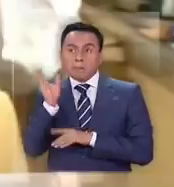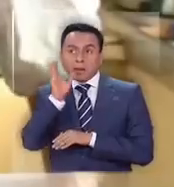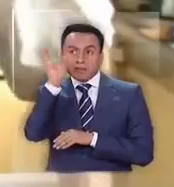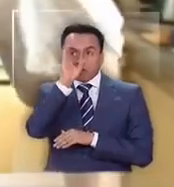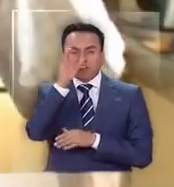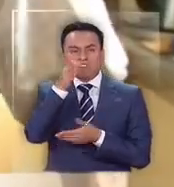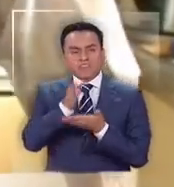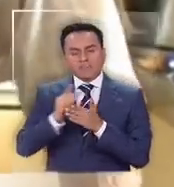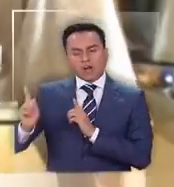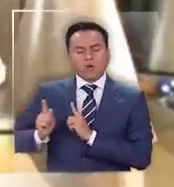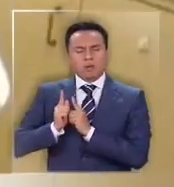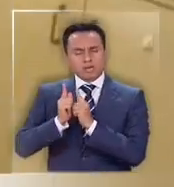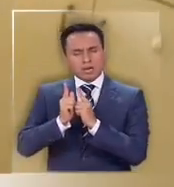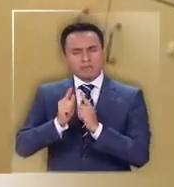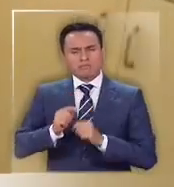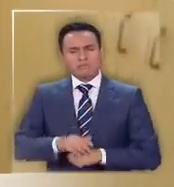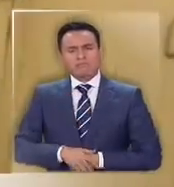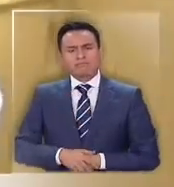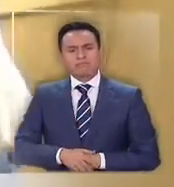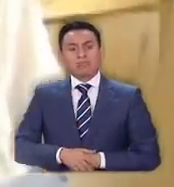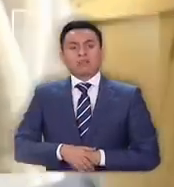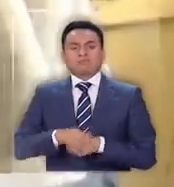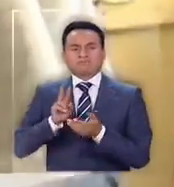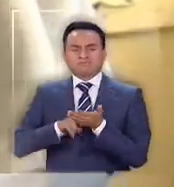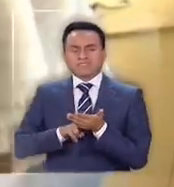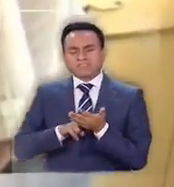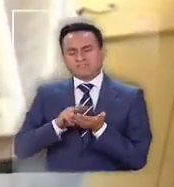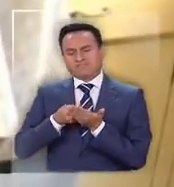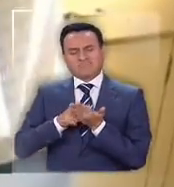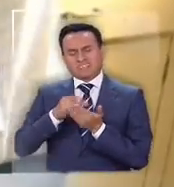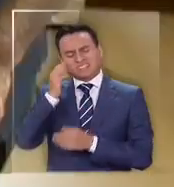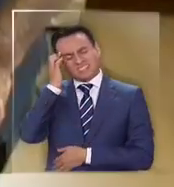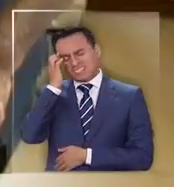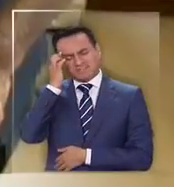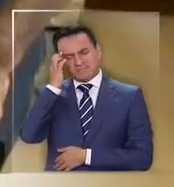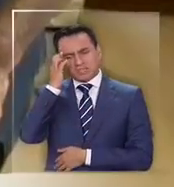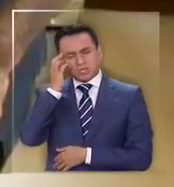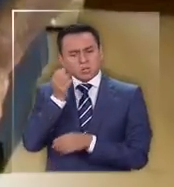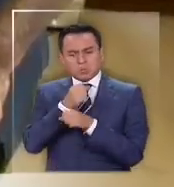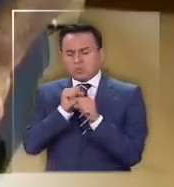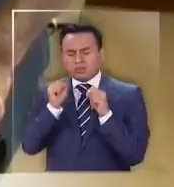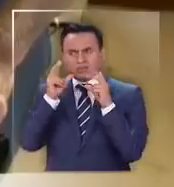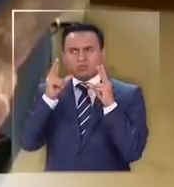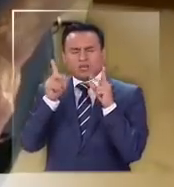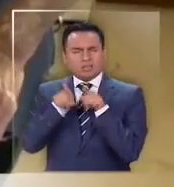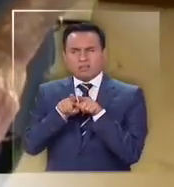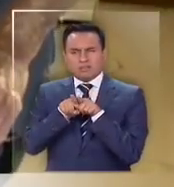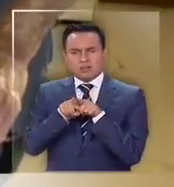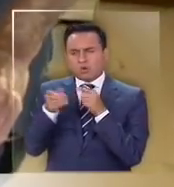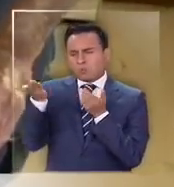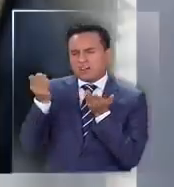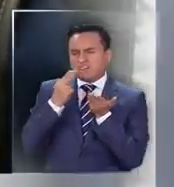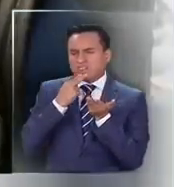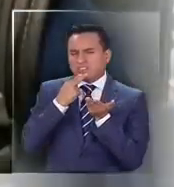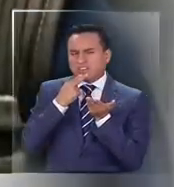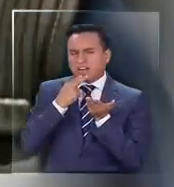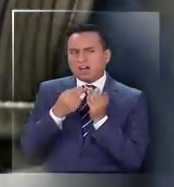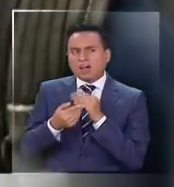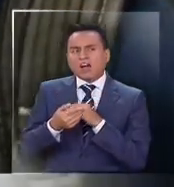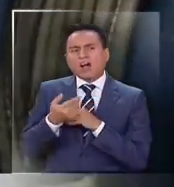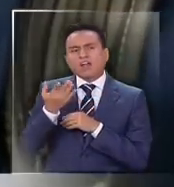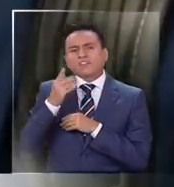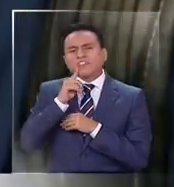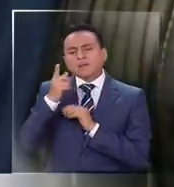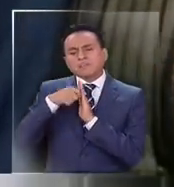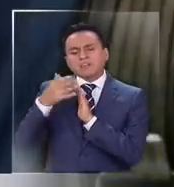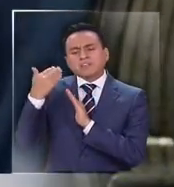paseo debe estar acompañado. Una real pesadilla de la que asegura no puede despertar si compara su vida con lo que tenía